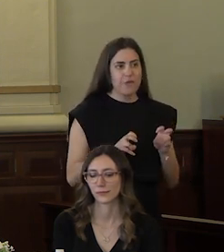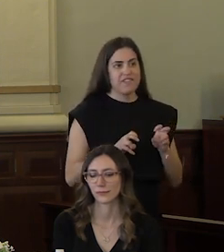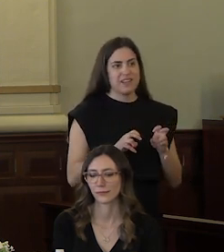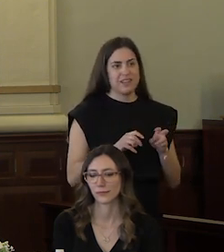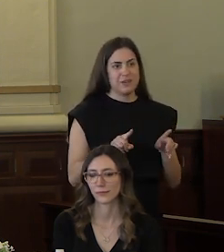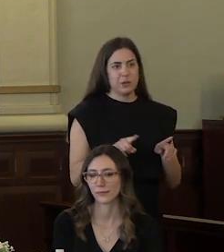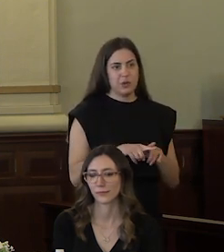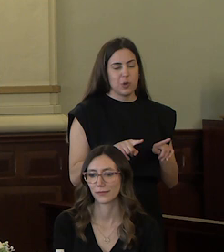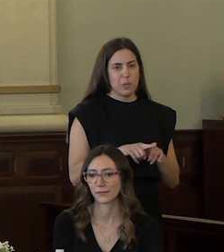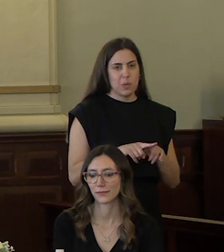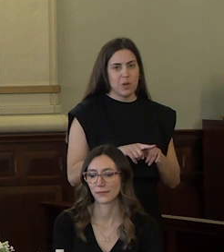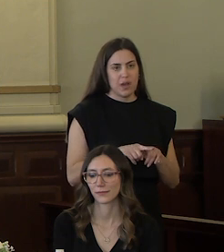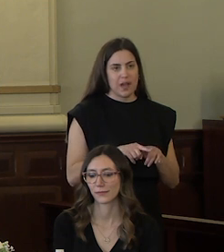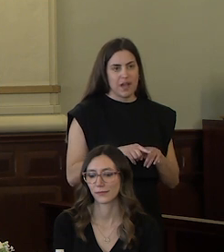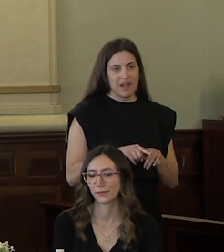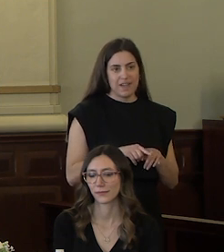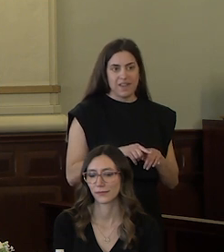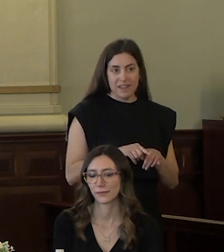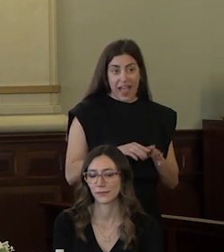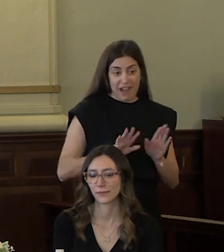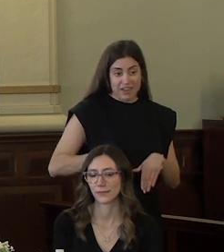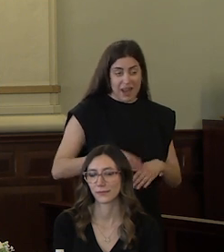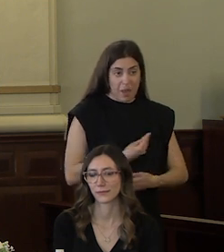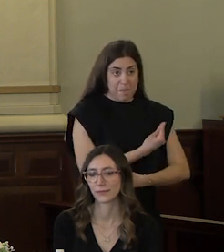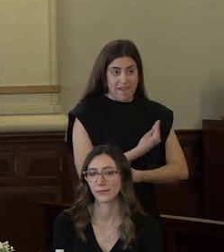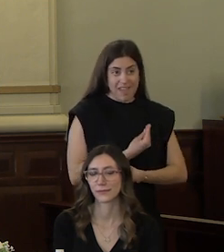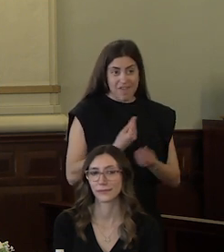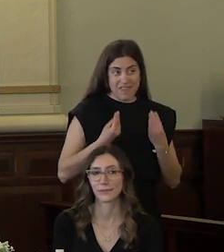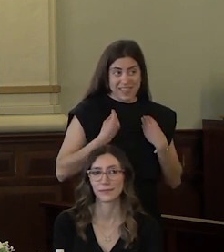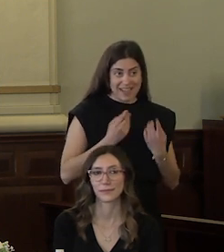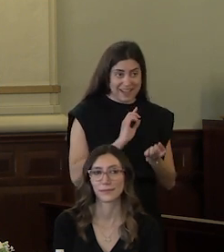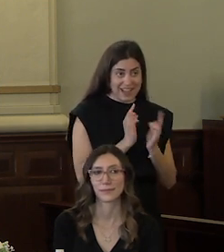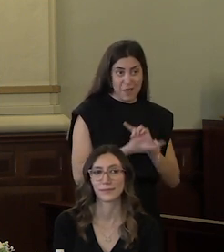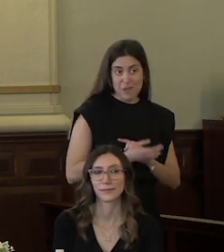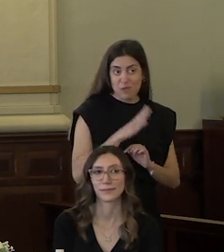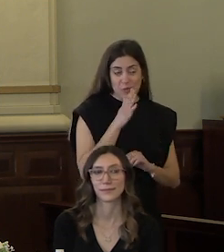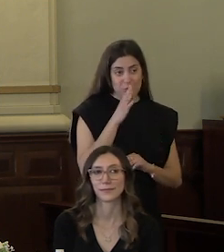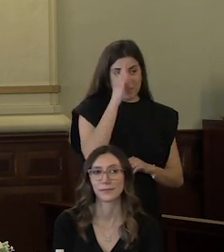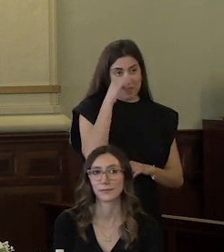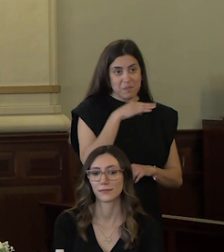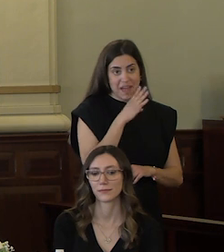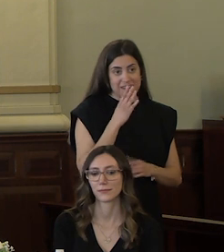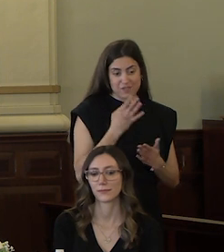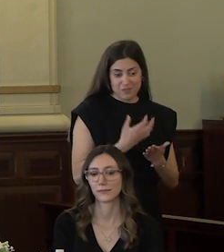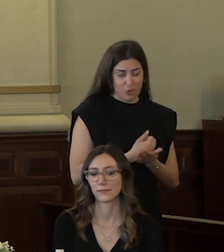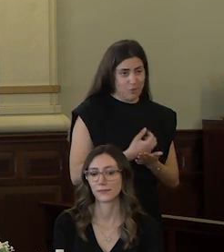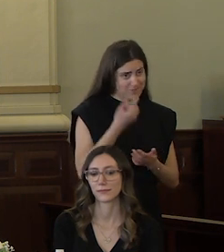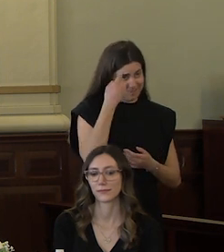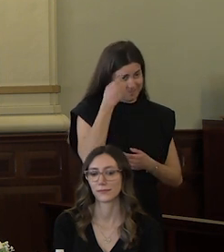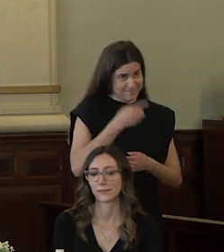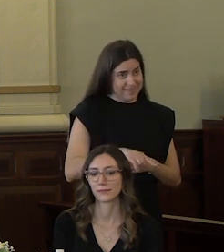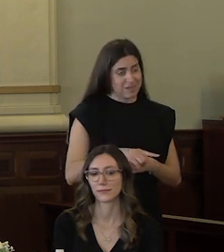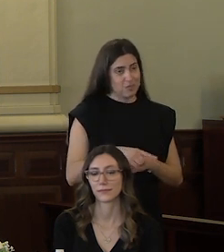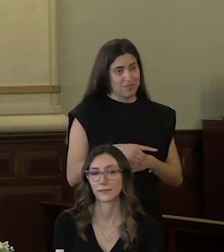vida en forma de un bebé. Cuando llega y que los padres, todos los que somos padres lo sabemos,